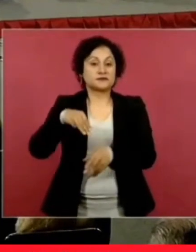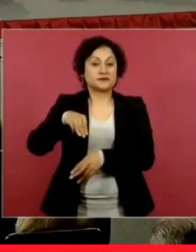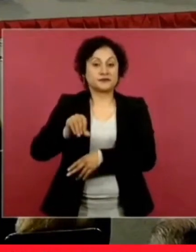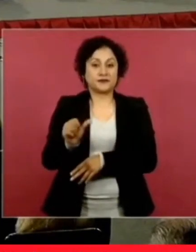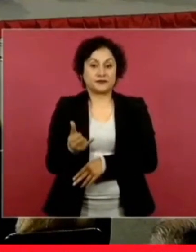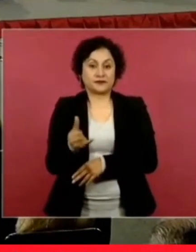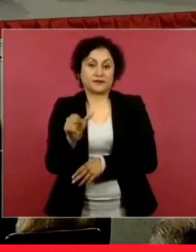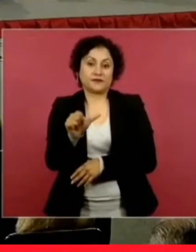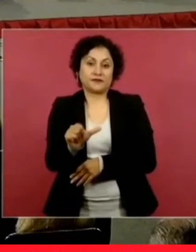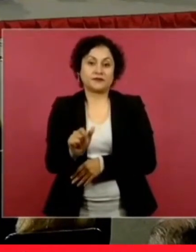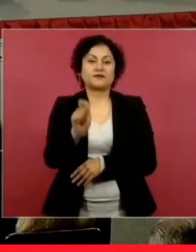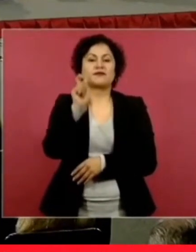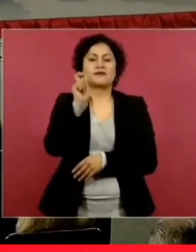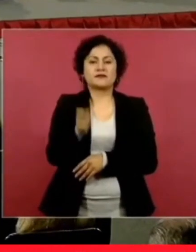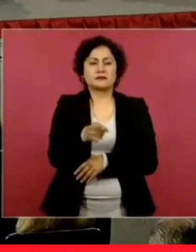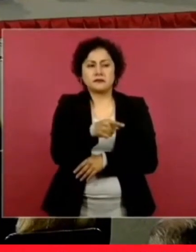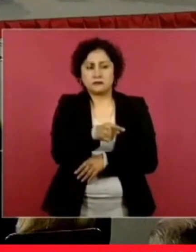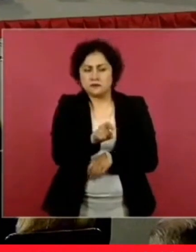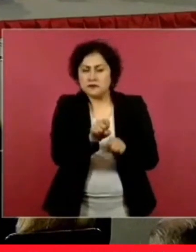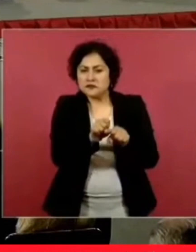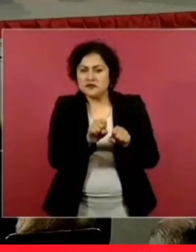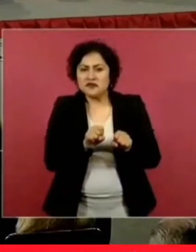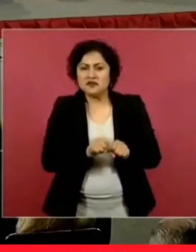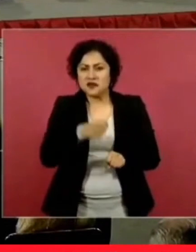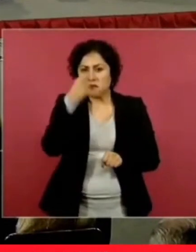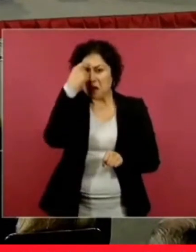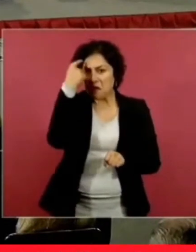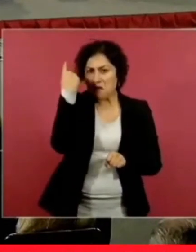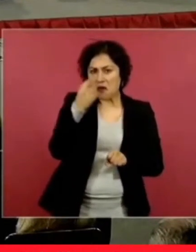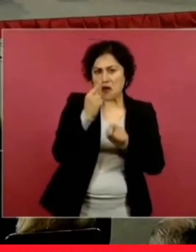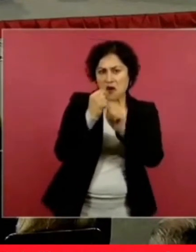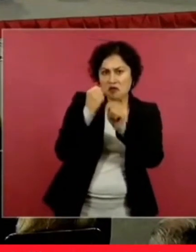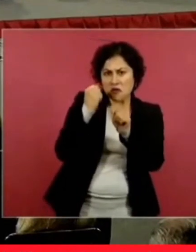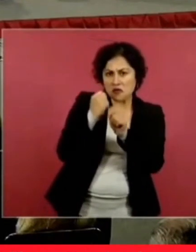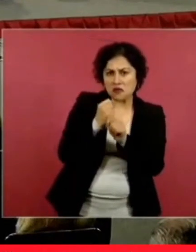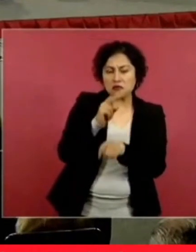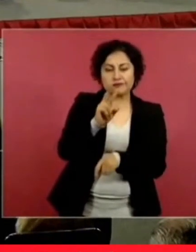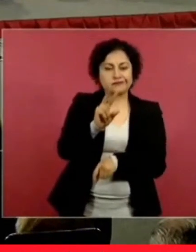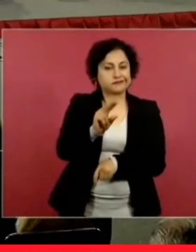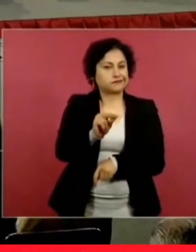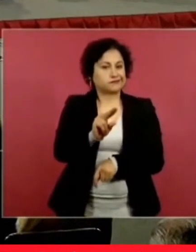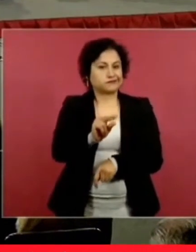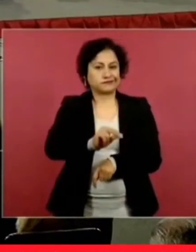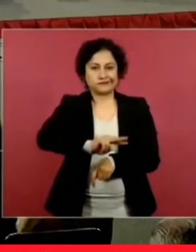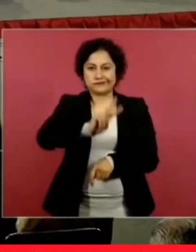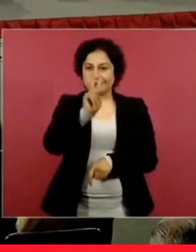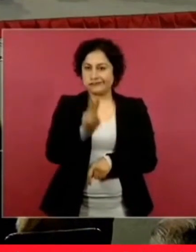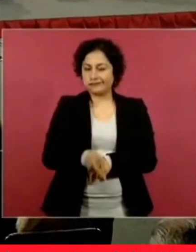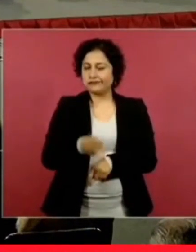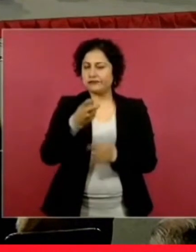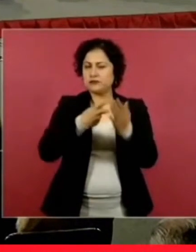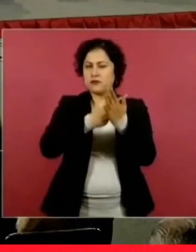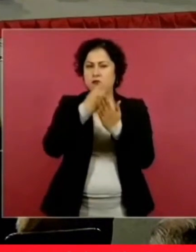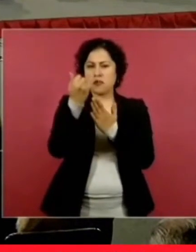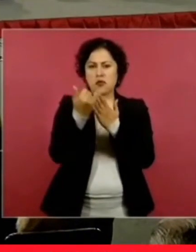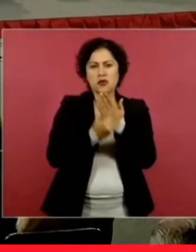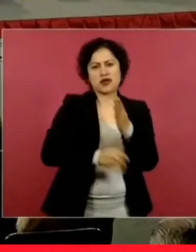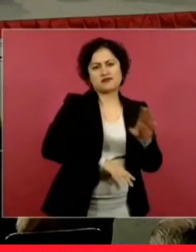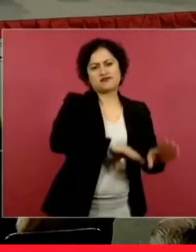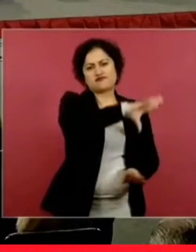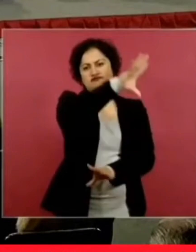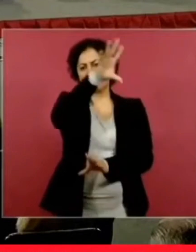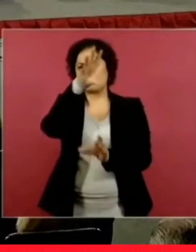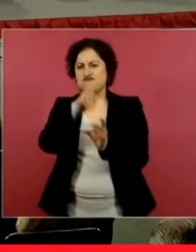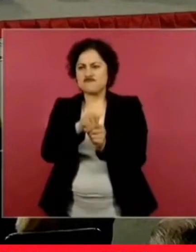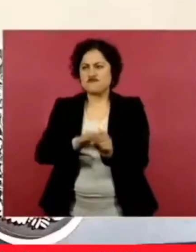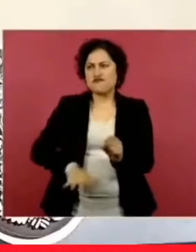sistema de movilidad es sobre todo un proyecto de desarrollo integral y